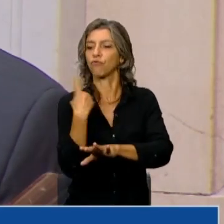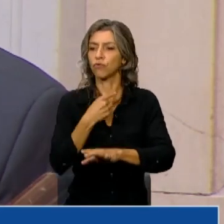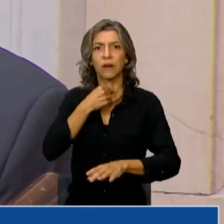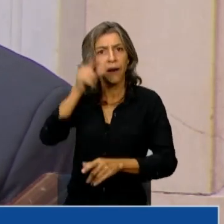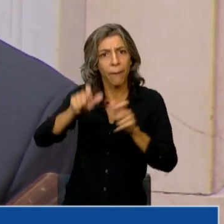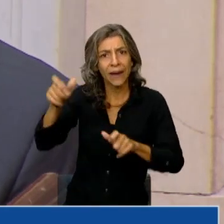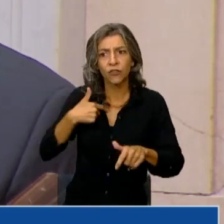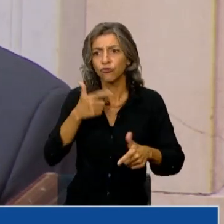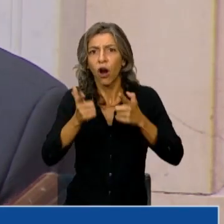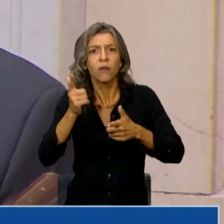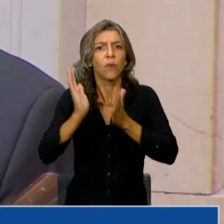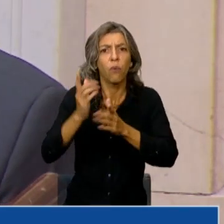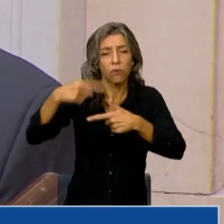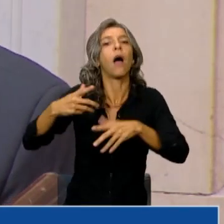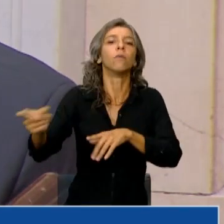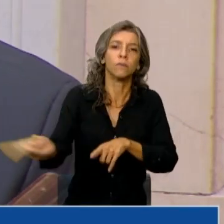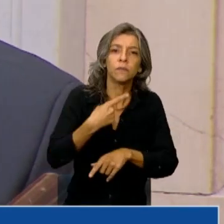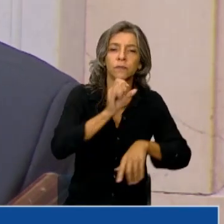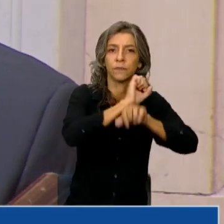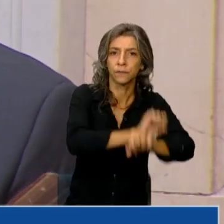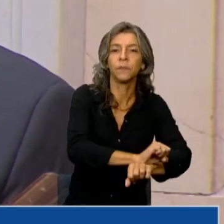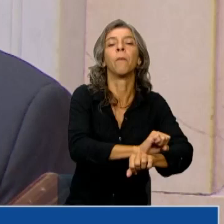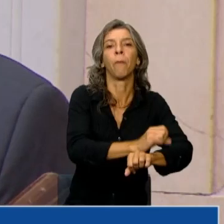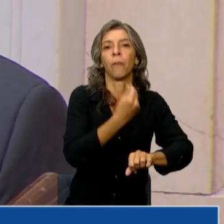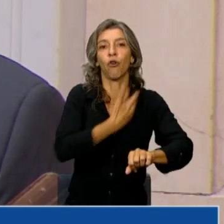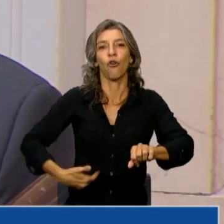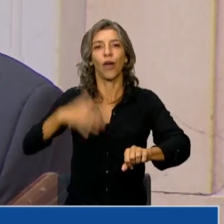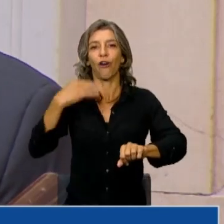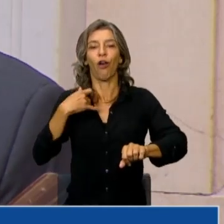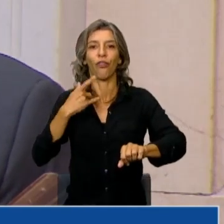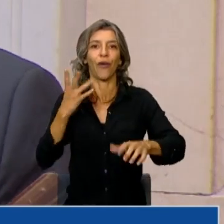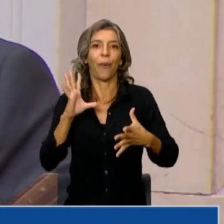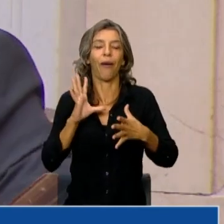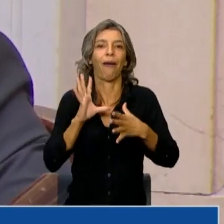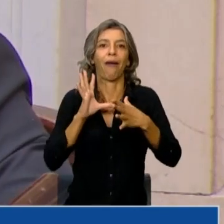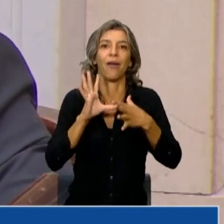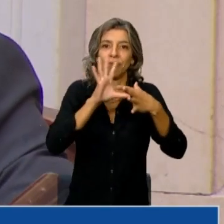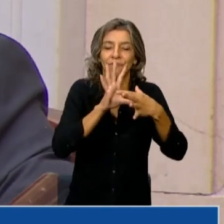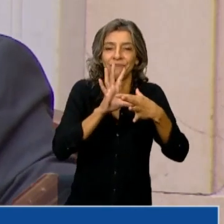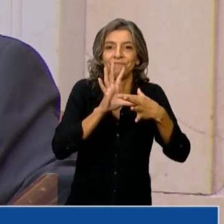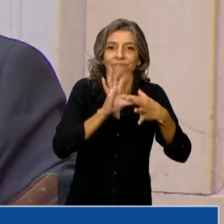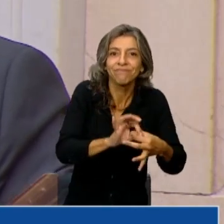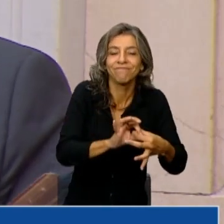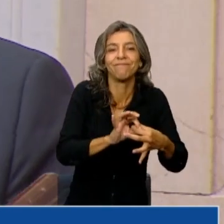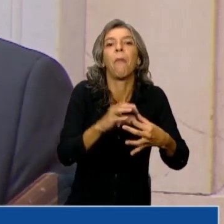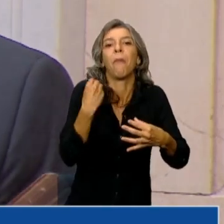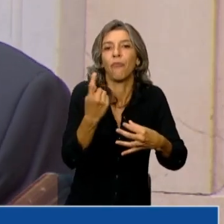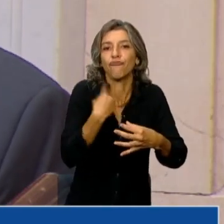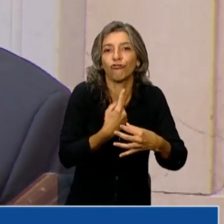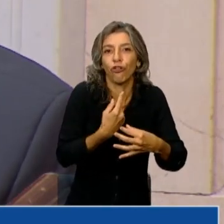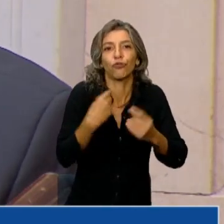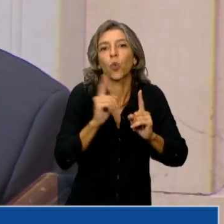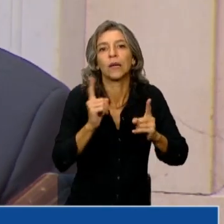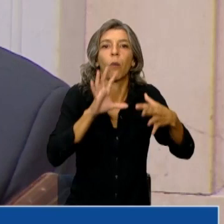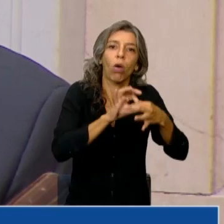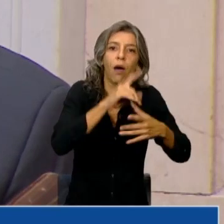las rejas, y el Gobierno Nacional quiere que los prisioneros sean víctimas de esta sociedad. Finalmente, señor Presidente, quiero